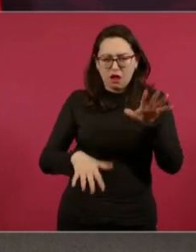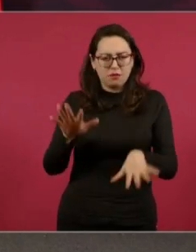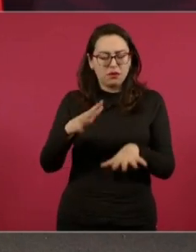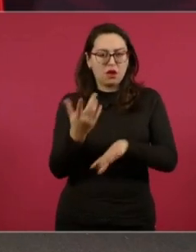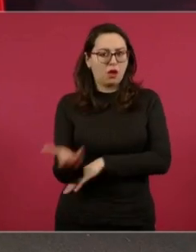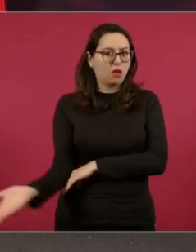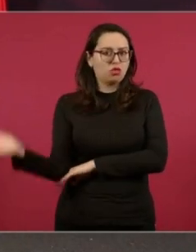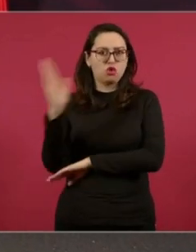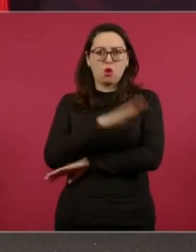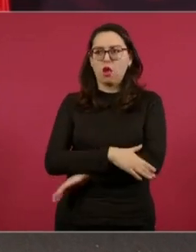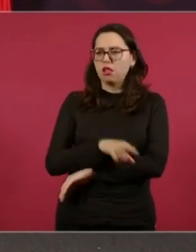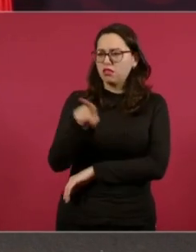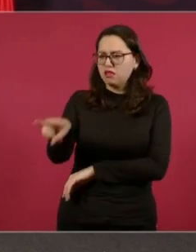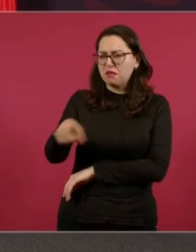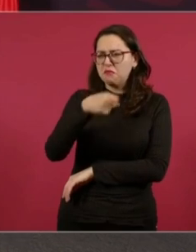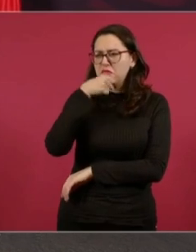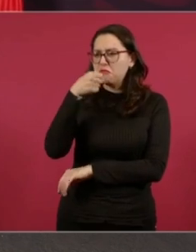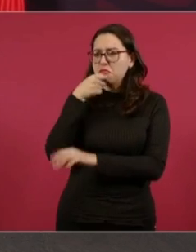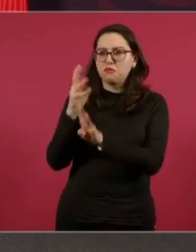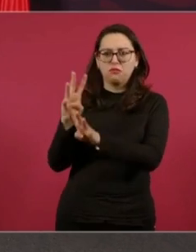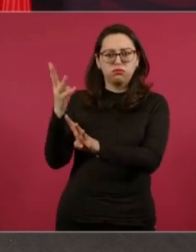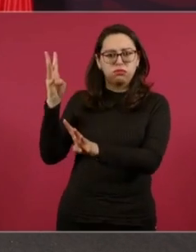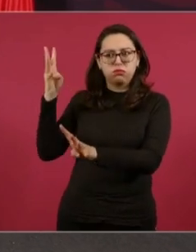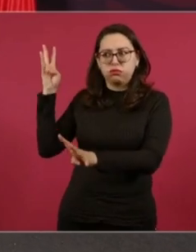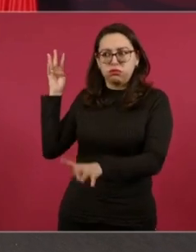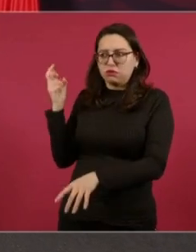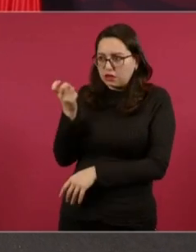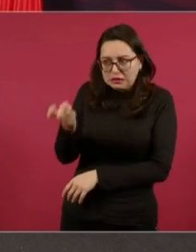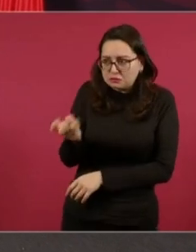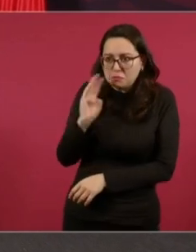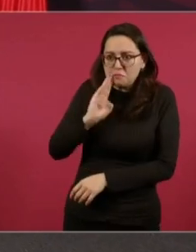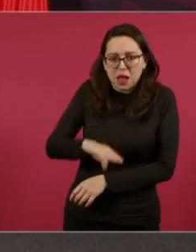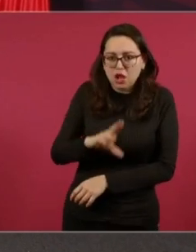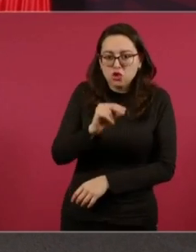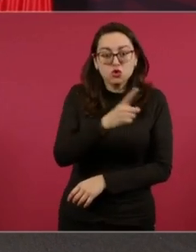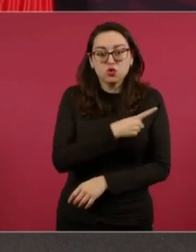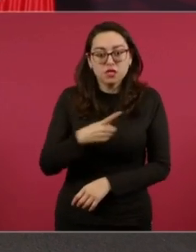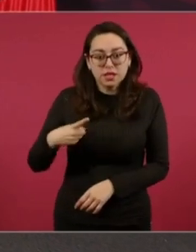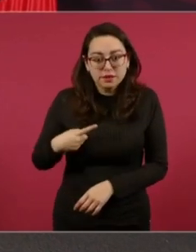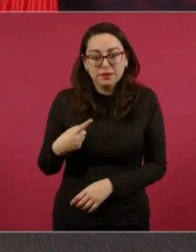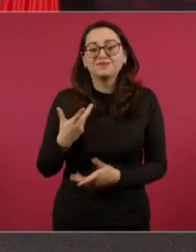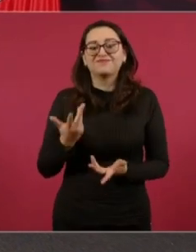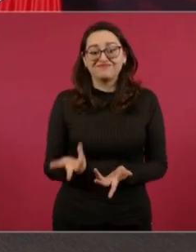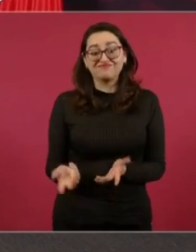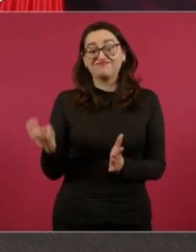Entonces, estamos en eso, pero vamos bien.